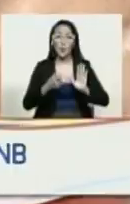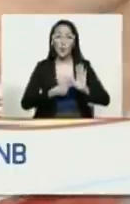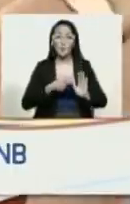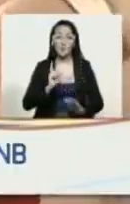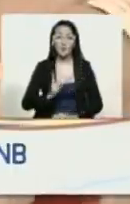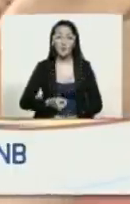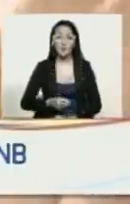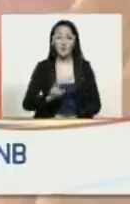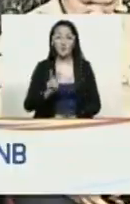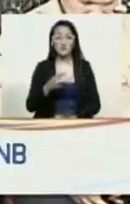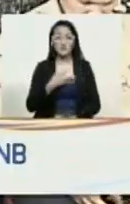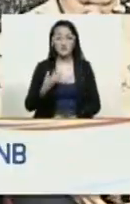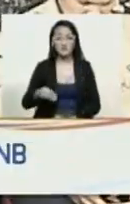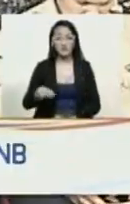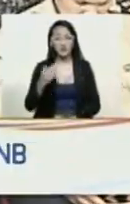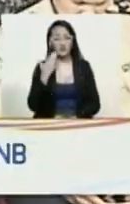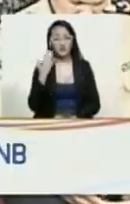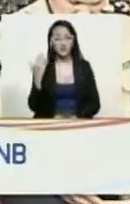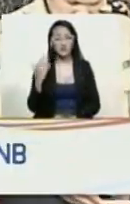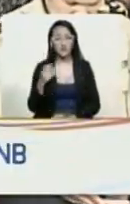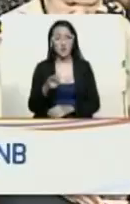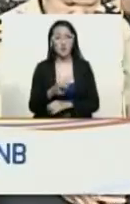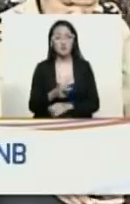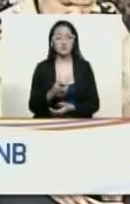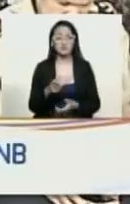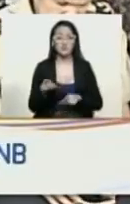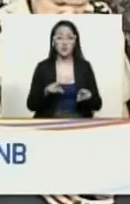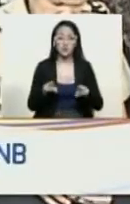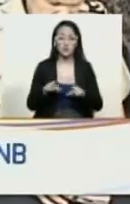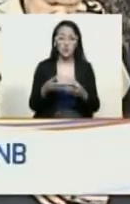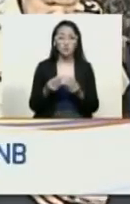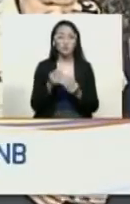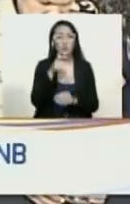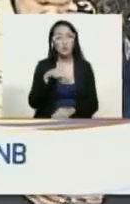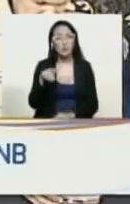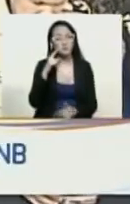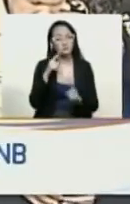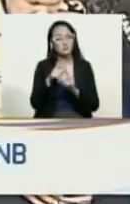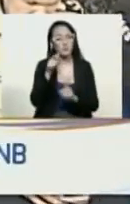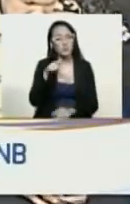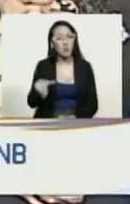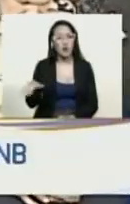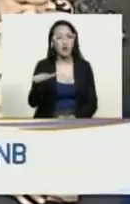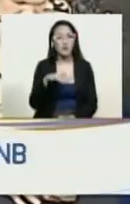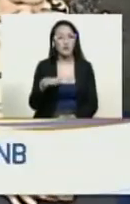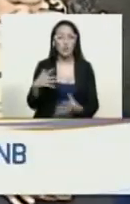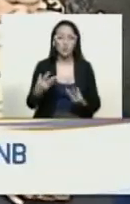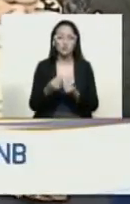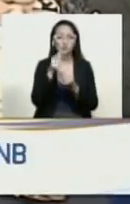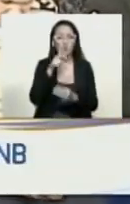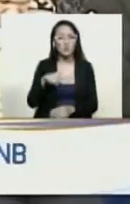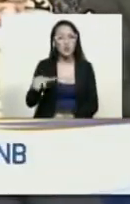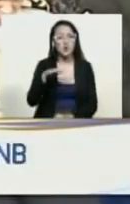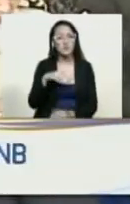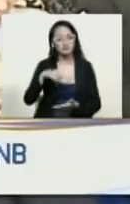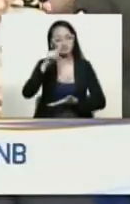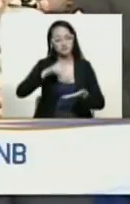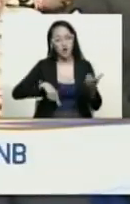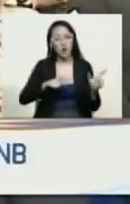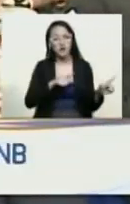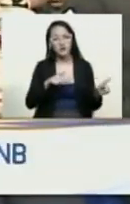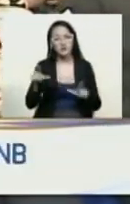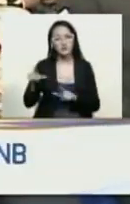Cúmplase, vicepresidenta, gobernando junto al pueblo, para el pueblo y con el pueblo. Aquí está el punto de